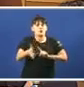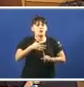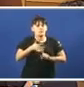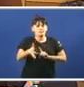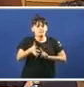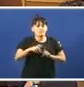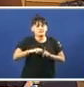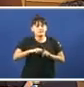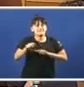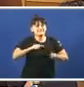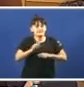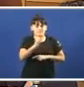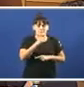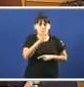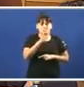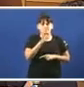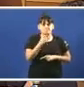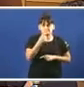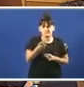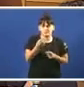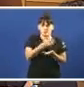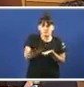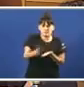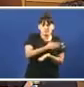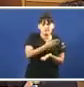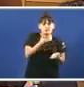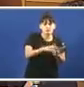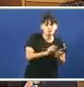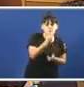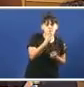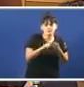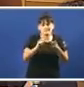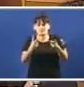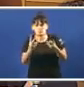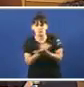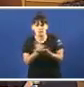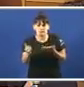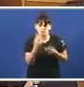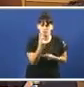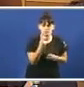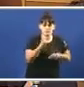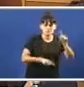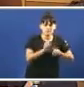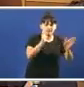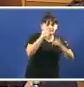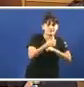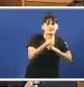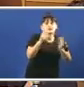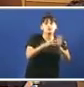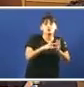machistas. Primeiro é que dividen entre víctimas de primeira e víctimas de segunda. Atenden só aquelas víctimas que